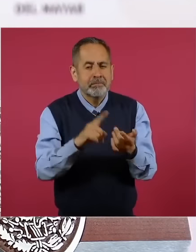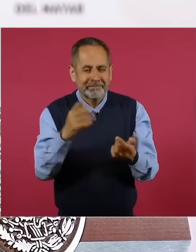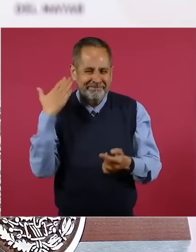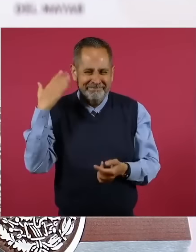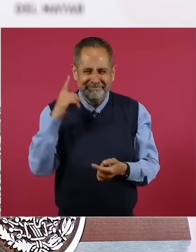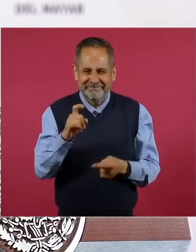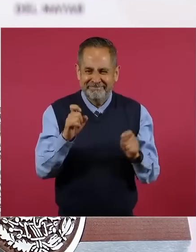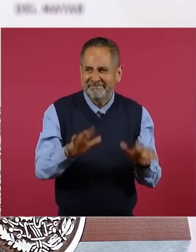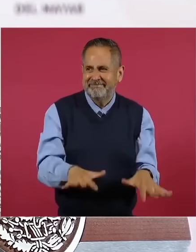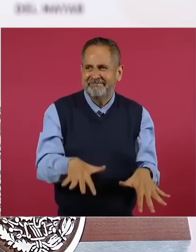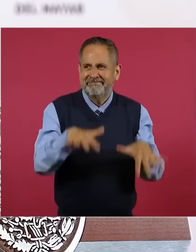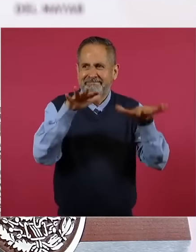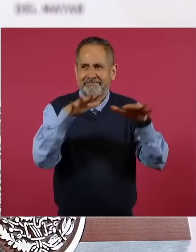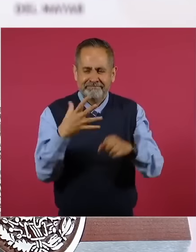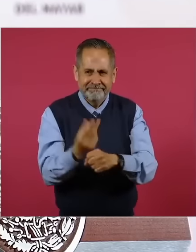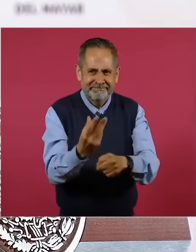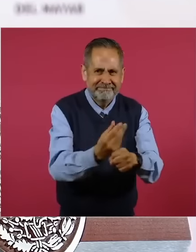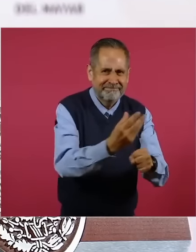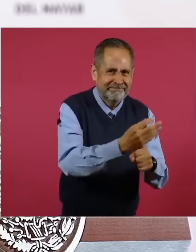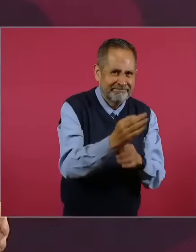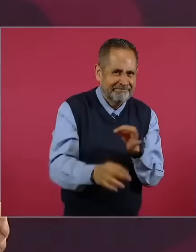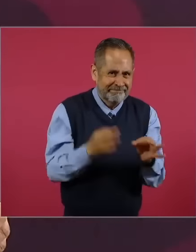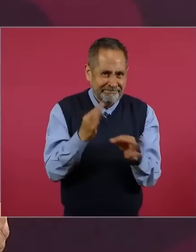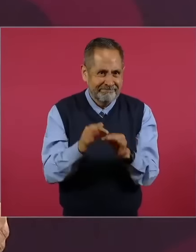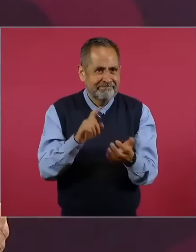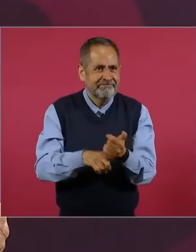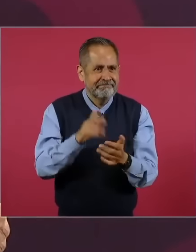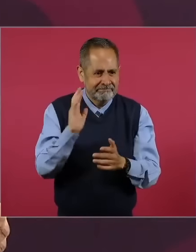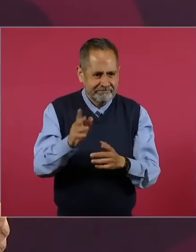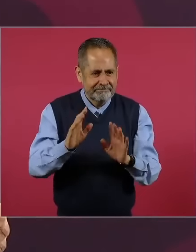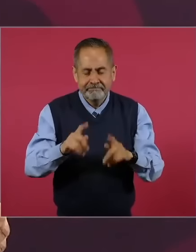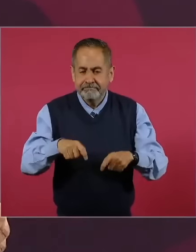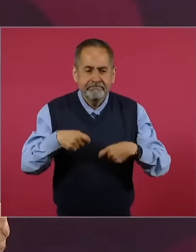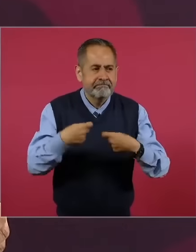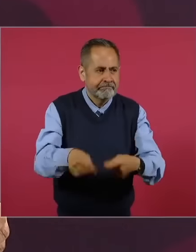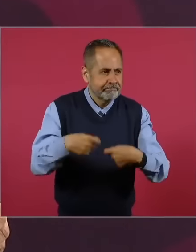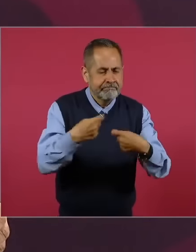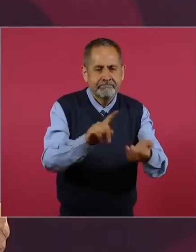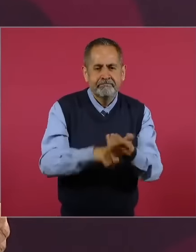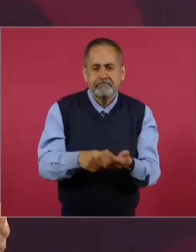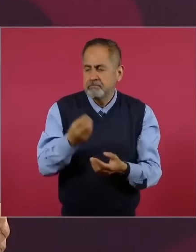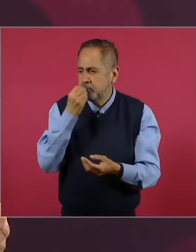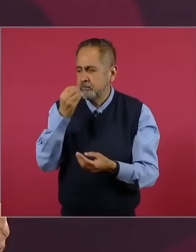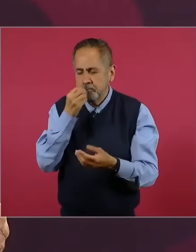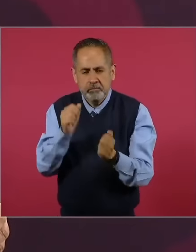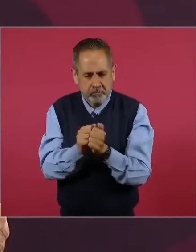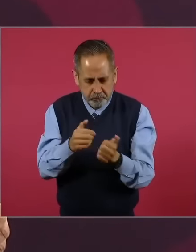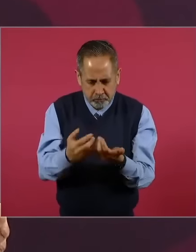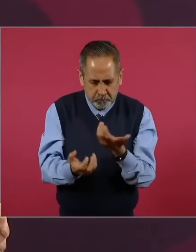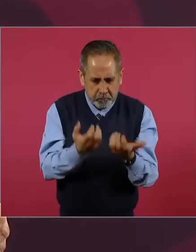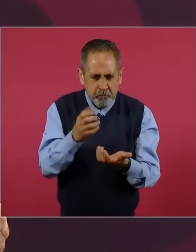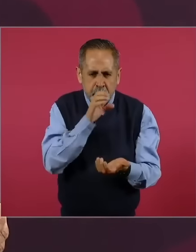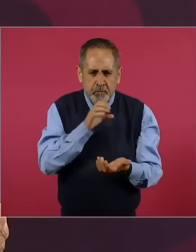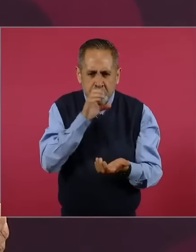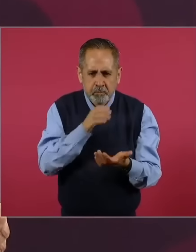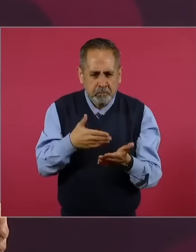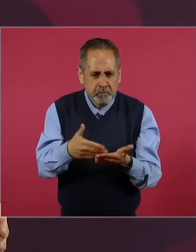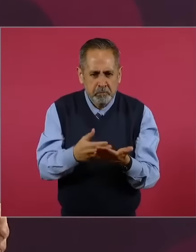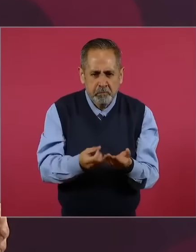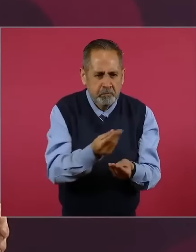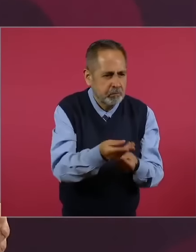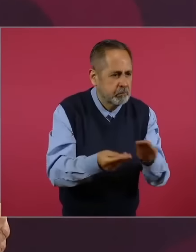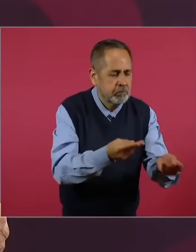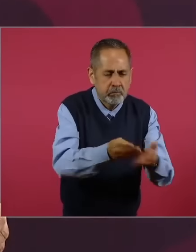inundadas. Estamos entregando comida caliente, estamos